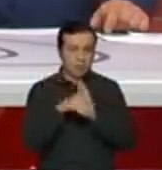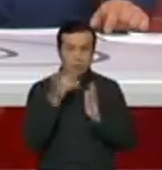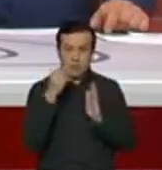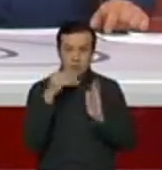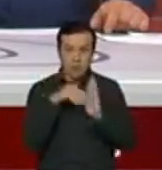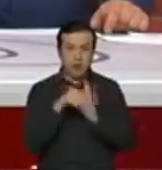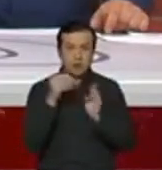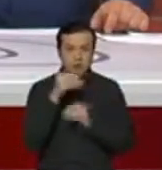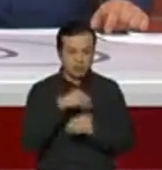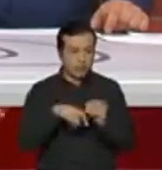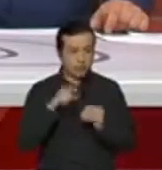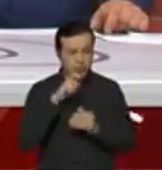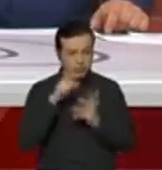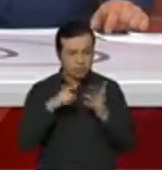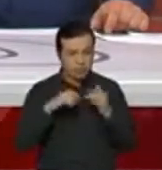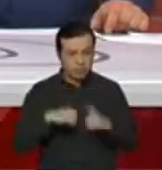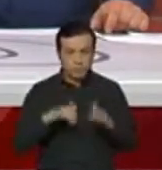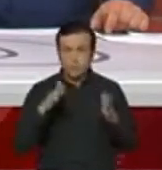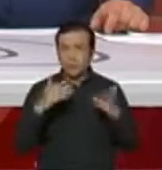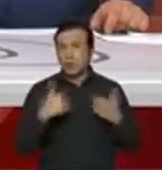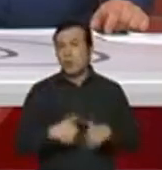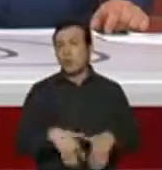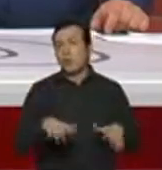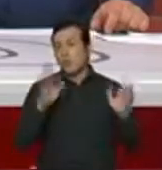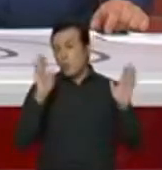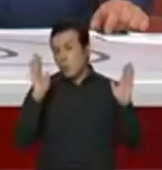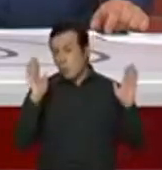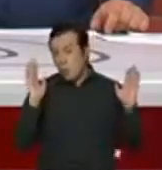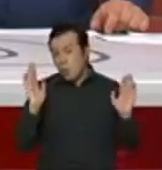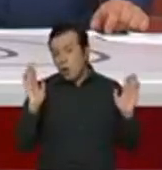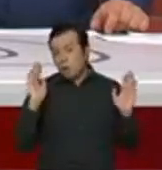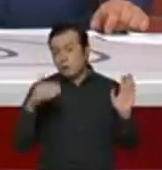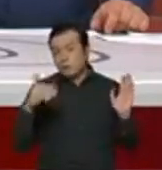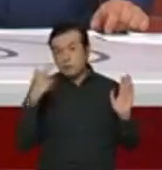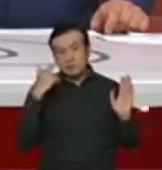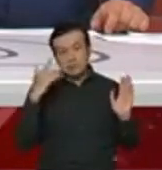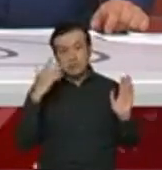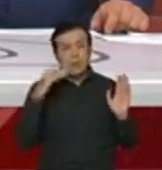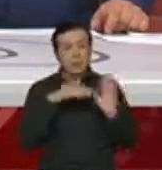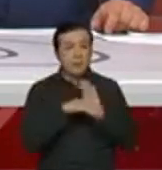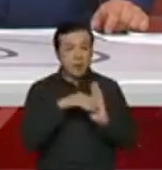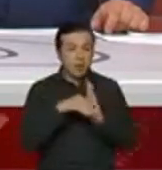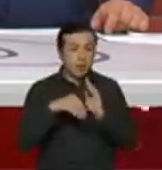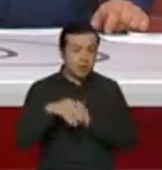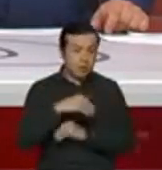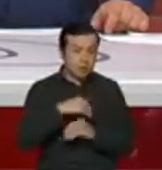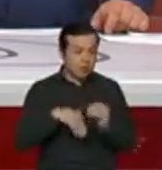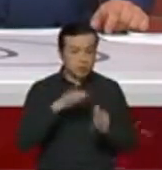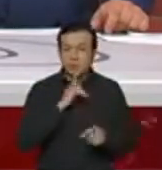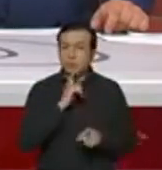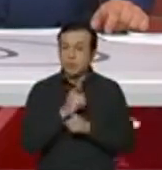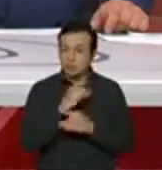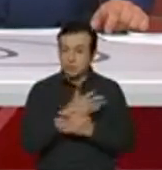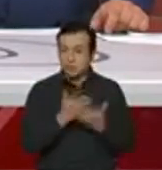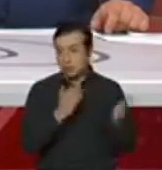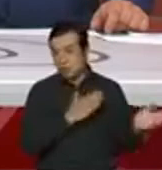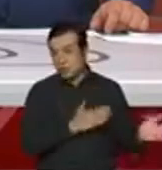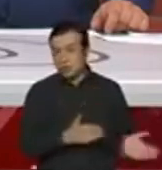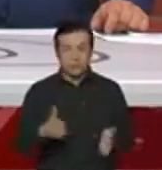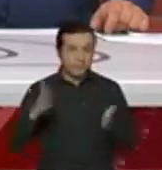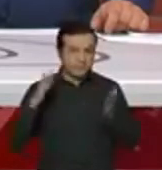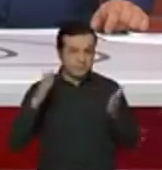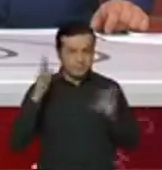IES necesita. No importa cuál sea el escenario al que enfrentamos, la banca de inversión está para eso, para